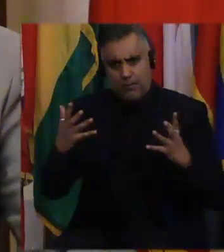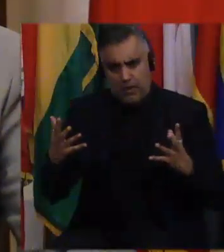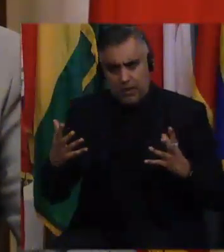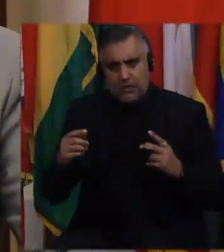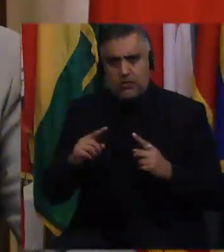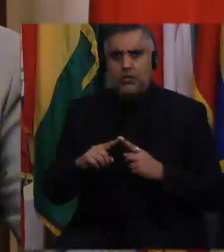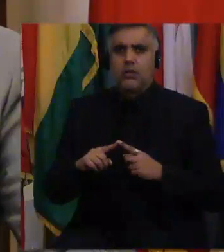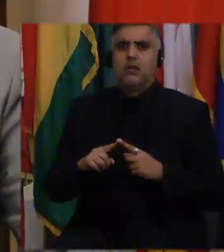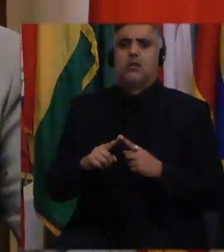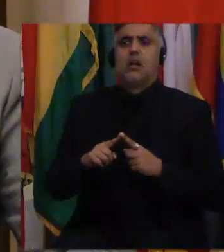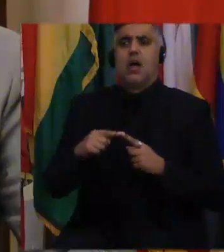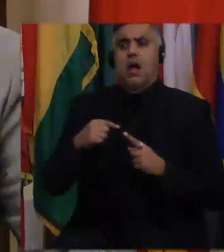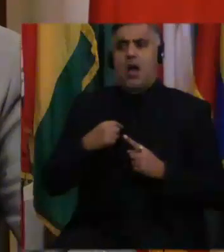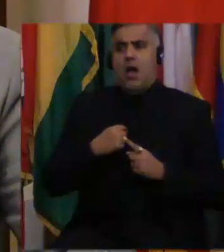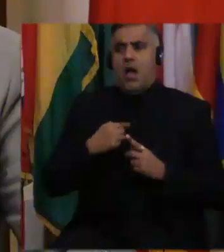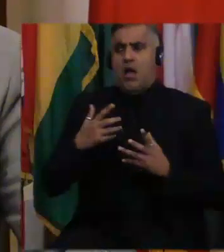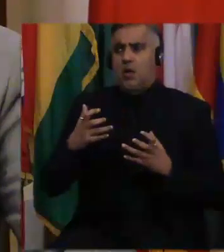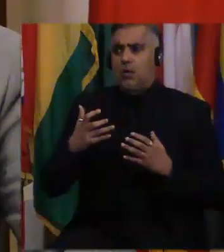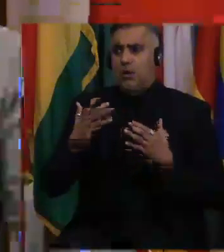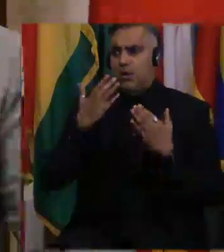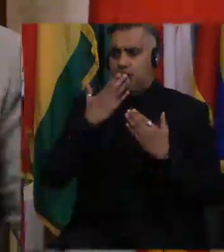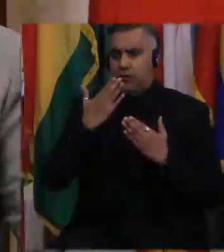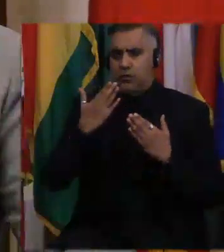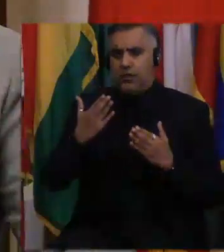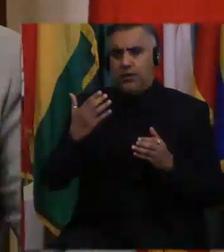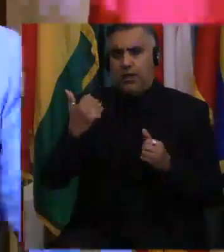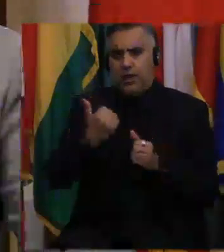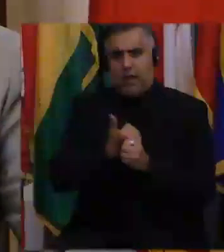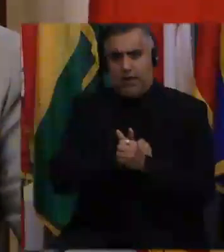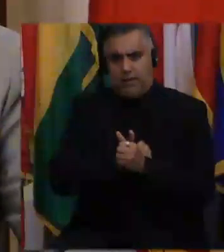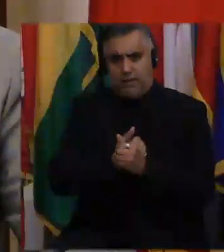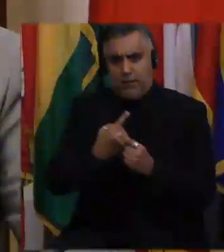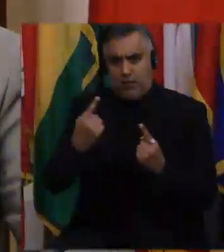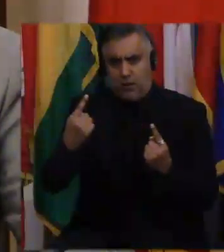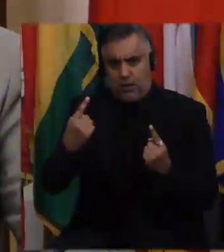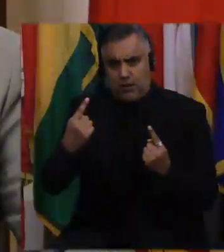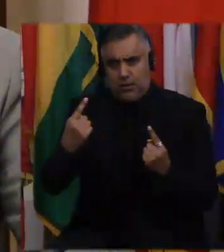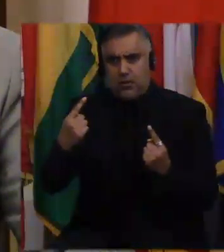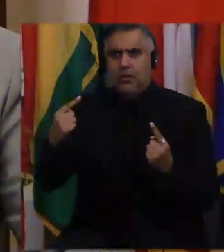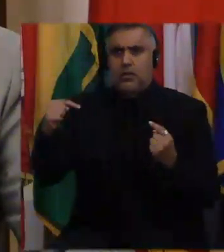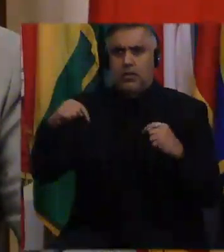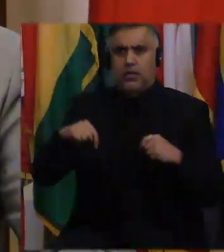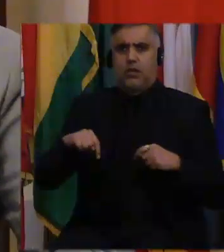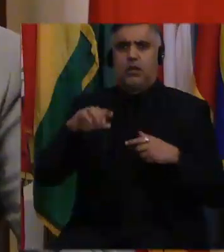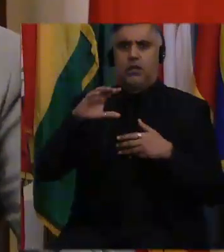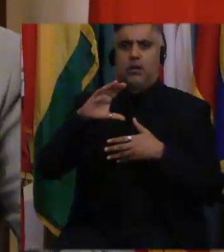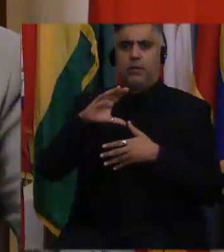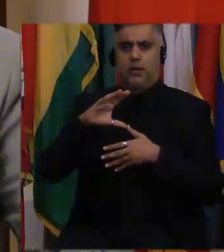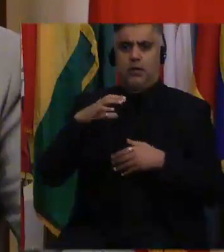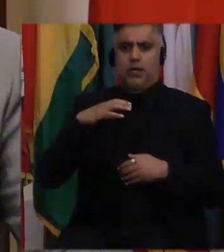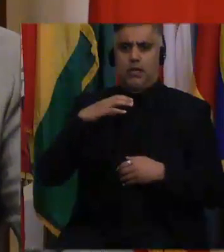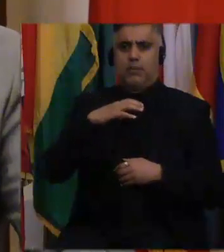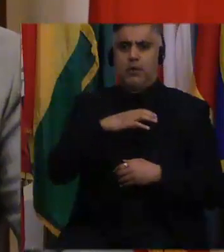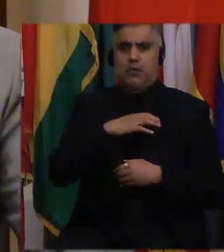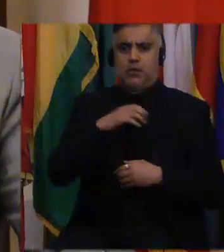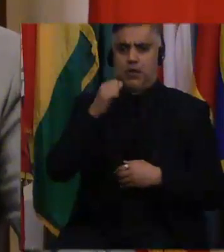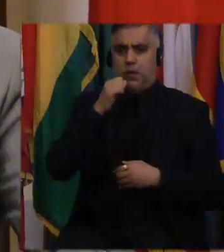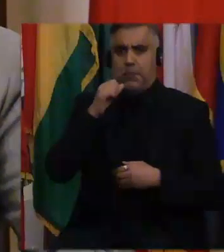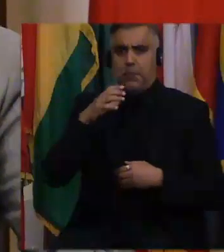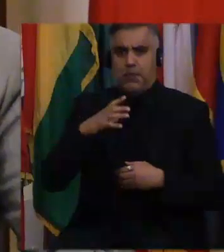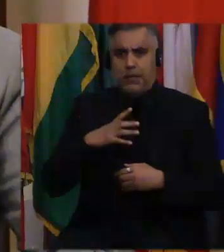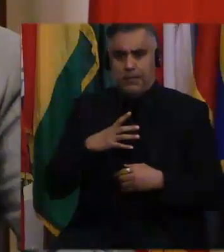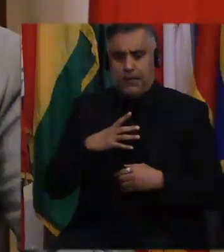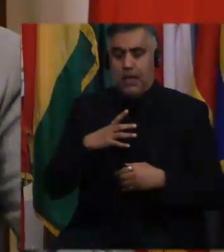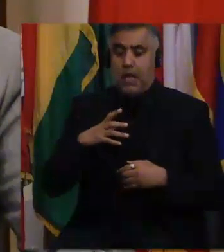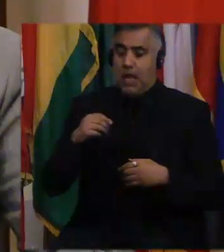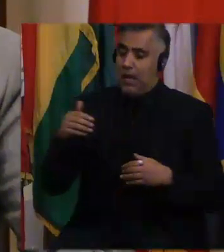Rotten. Quería agradecer mucho a la embajadora Carmen también y a la Comisión Interamericana de Mujeres por la invitación a la CIDH en participar de este